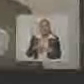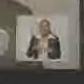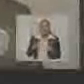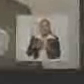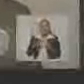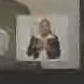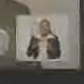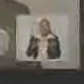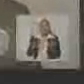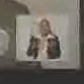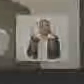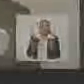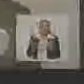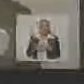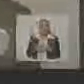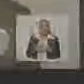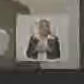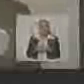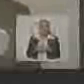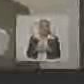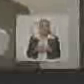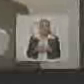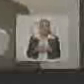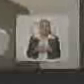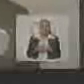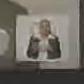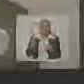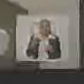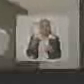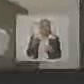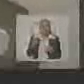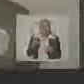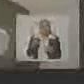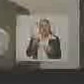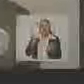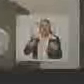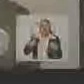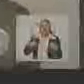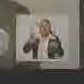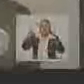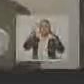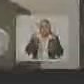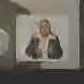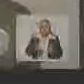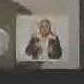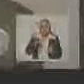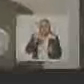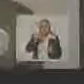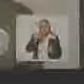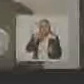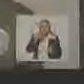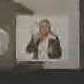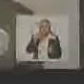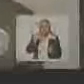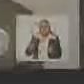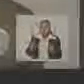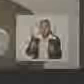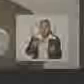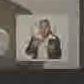ni está tan elevado el término. Se trata de regir los actos de autoridad ceñidos a